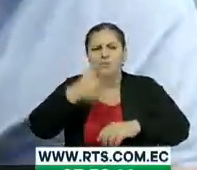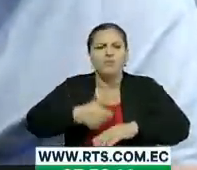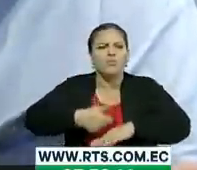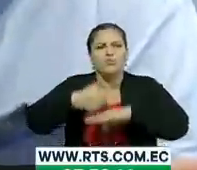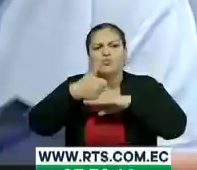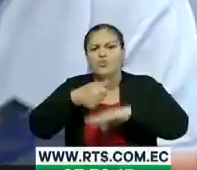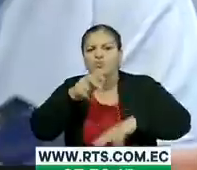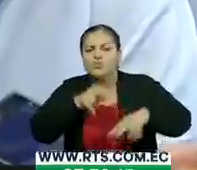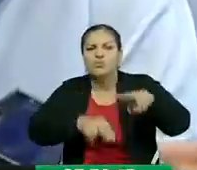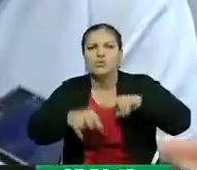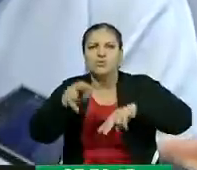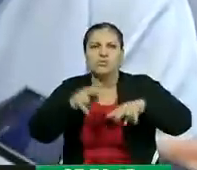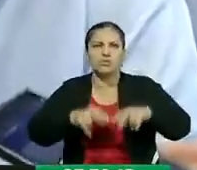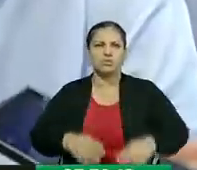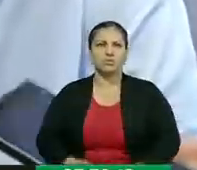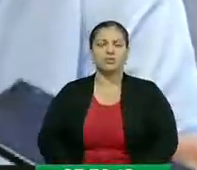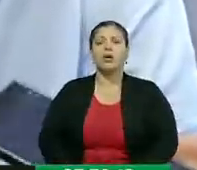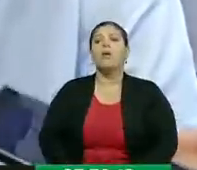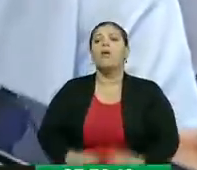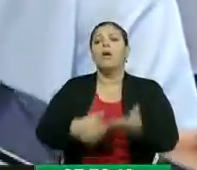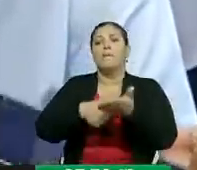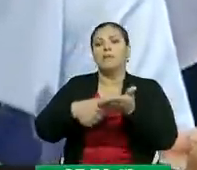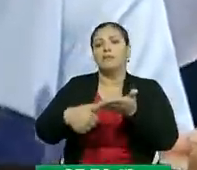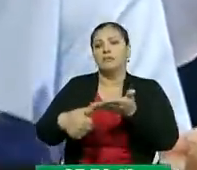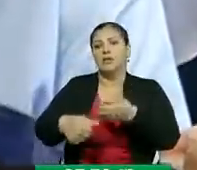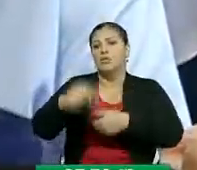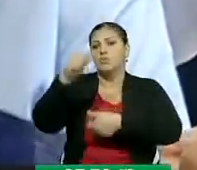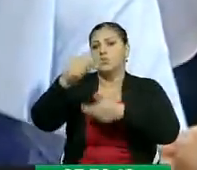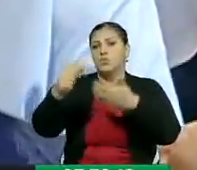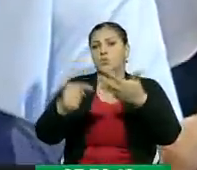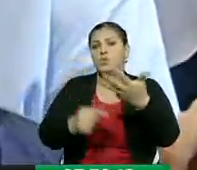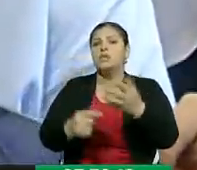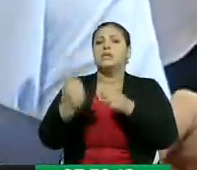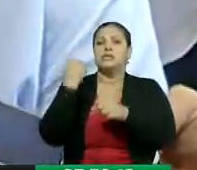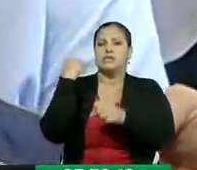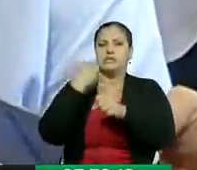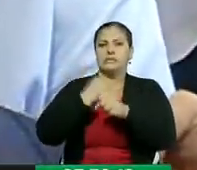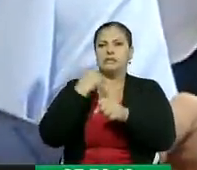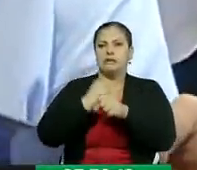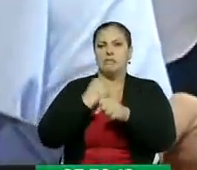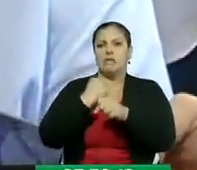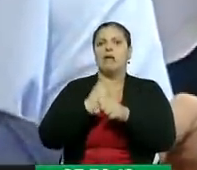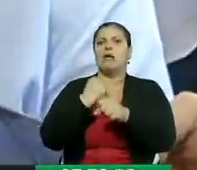Entiendo que en este momento todos los ministerios ya están actuando en conjunto para ver cómo se puede ayudar.